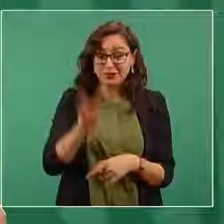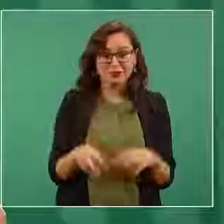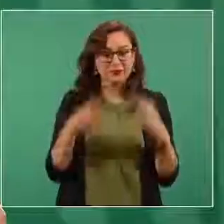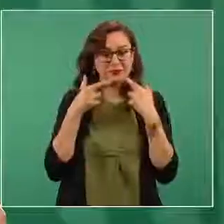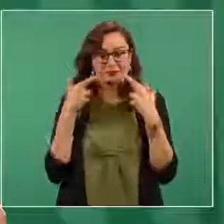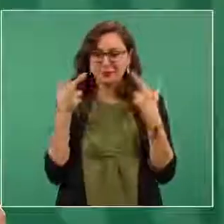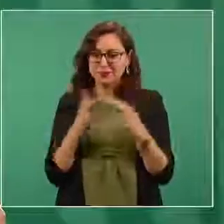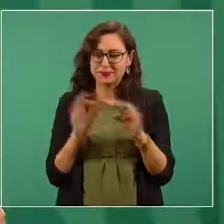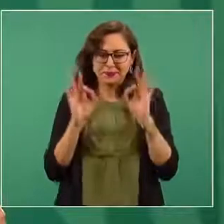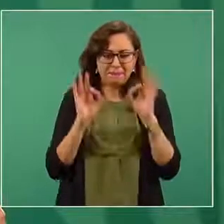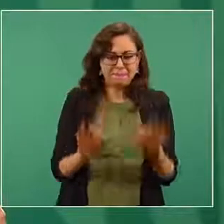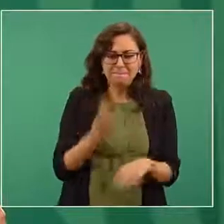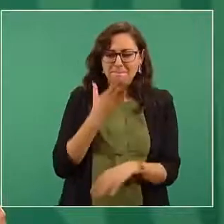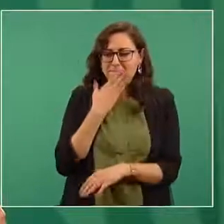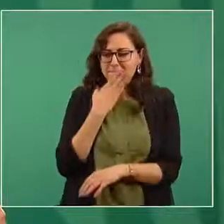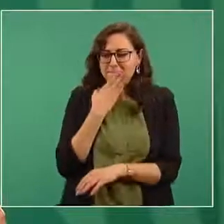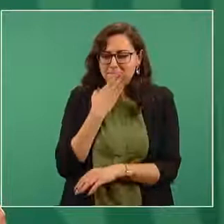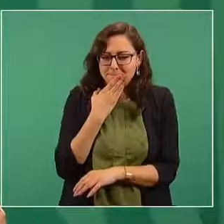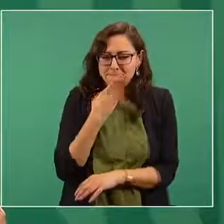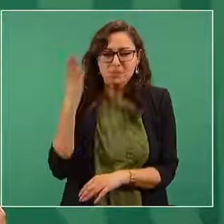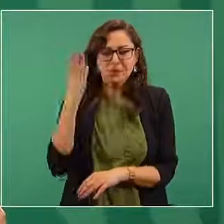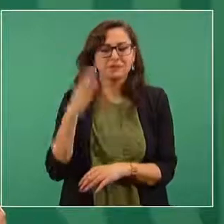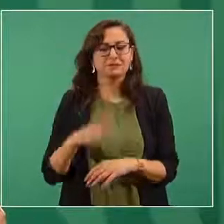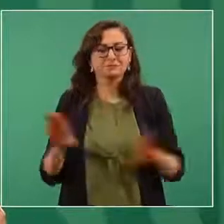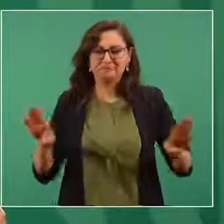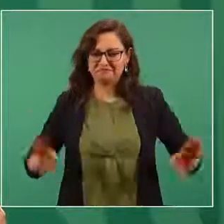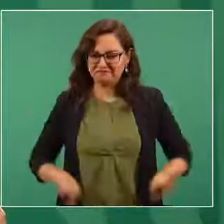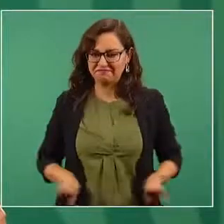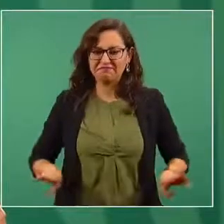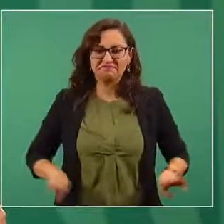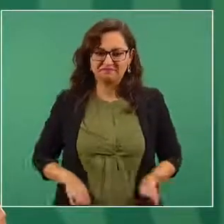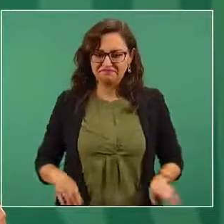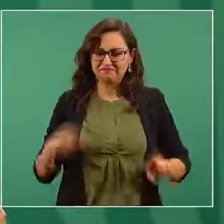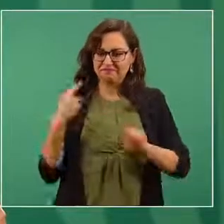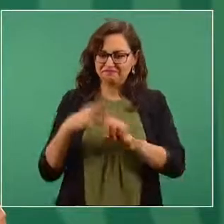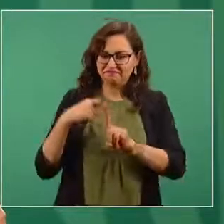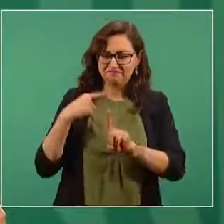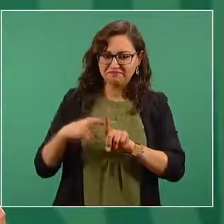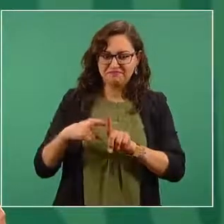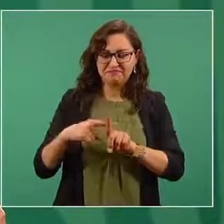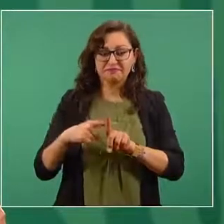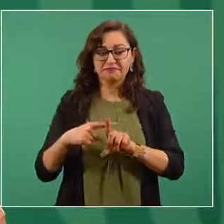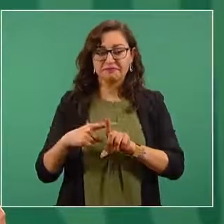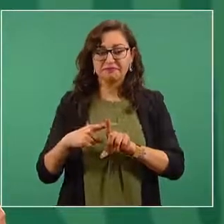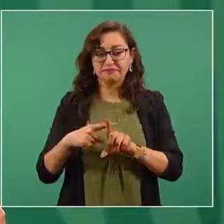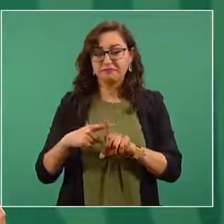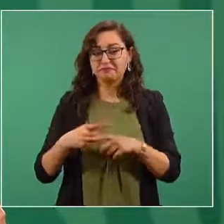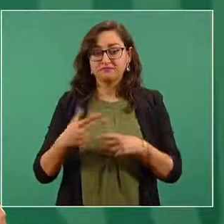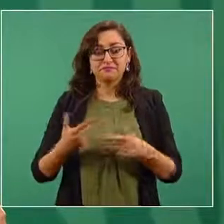reunión, de buen ánimo. O sea,